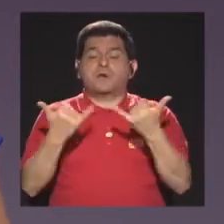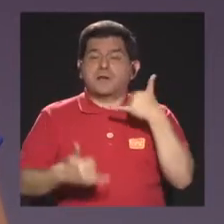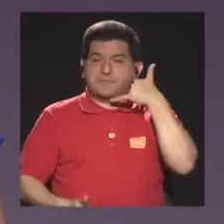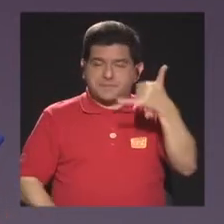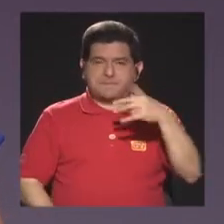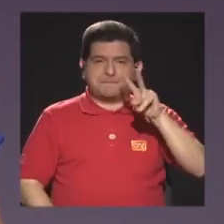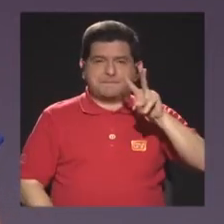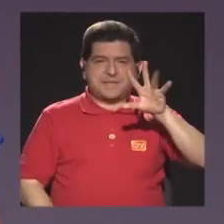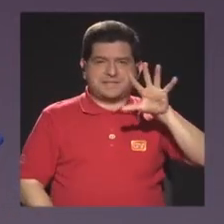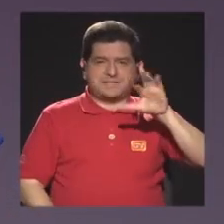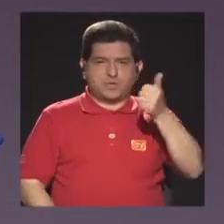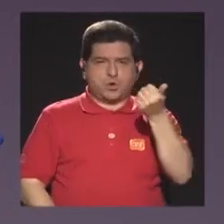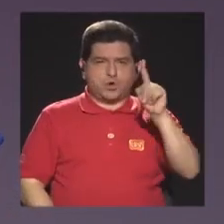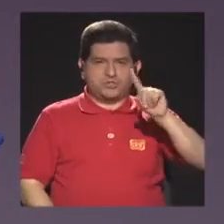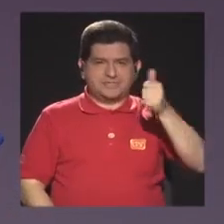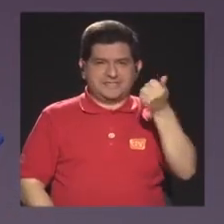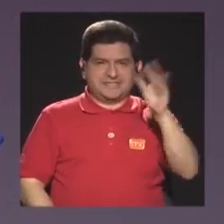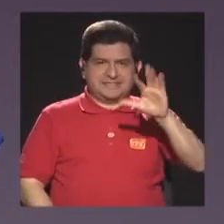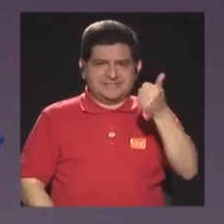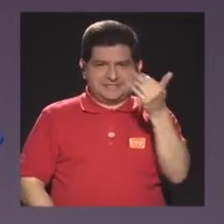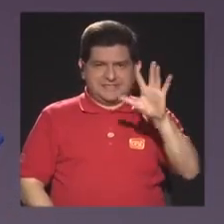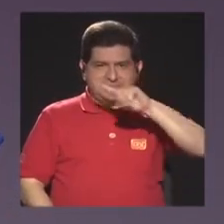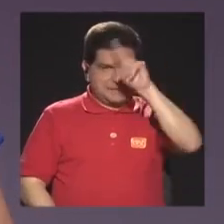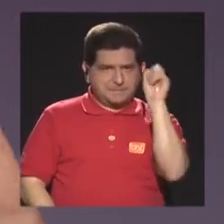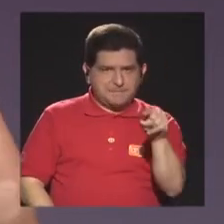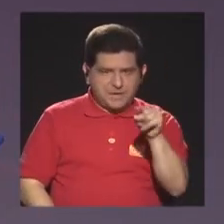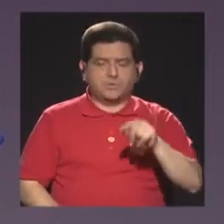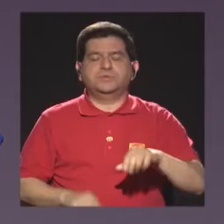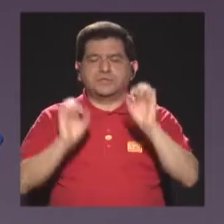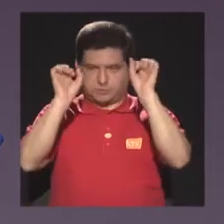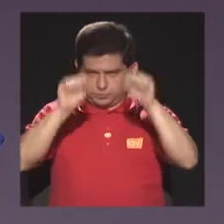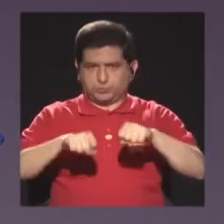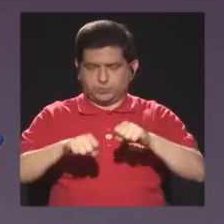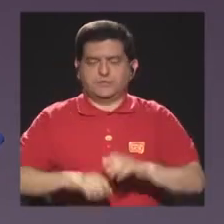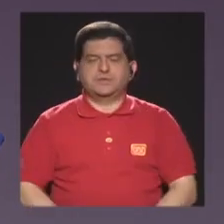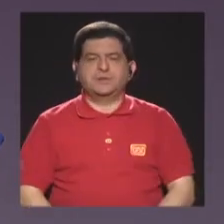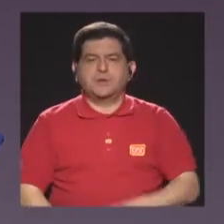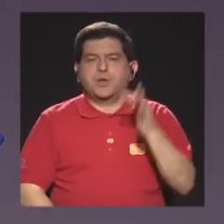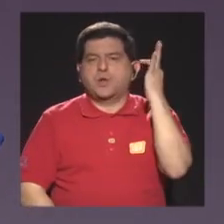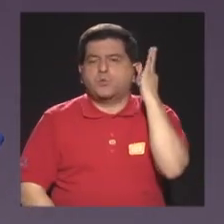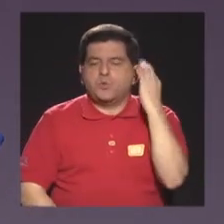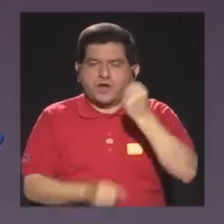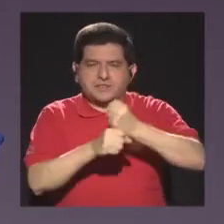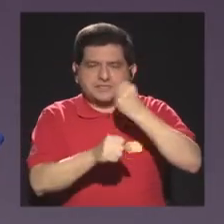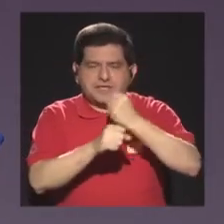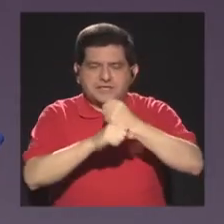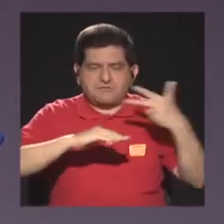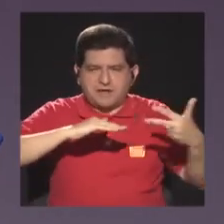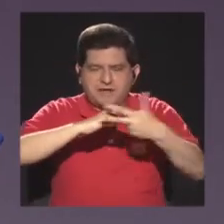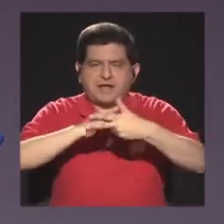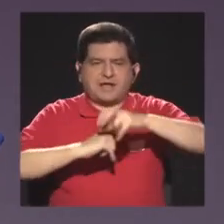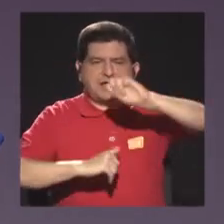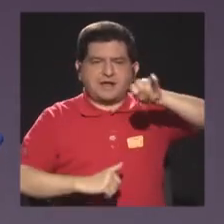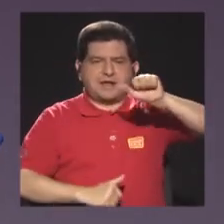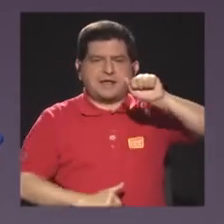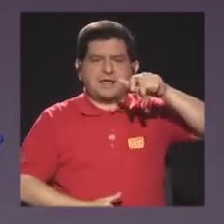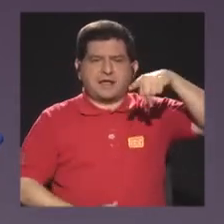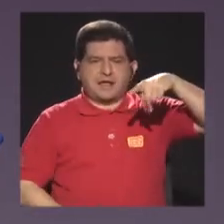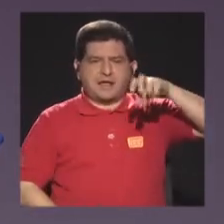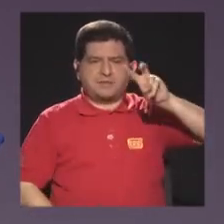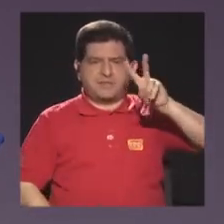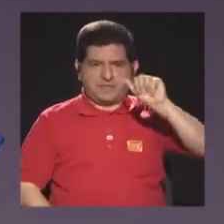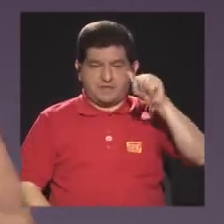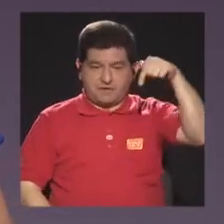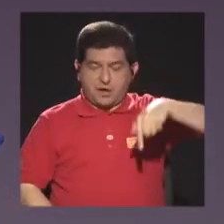al 2511-1515 para sus preguntas. Sí, mujeres portuarias en Habdeba, ese es el tema de